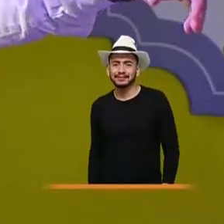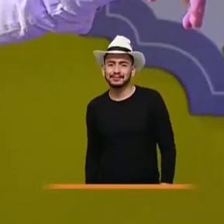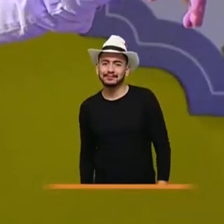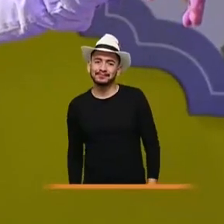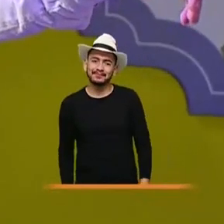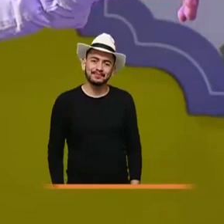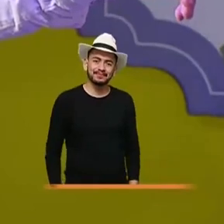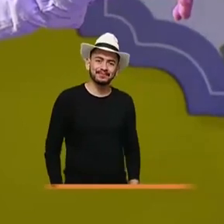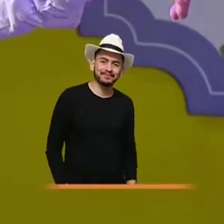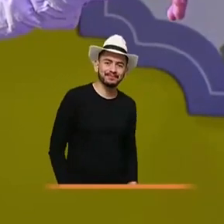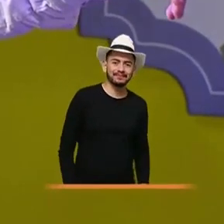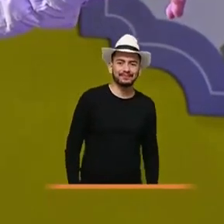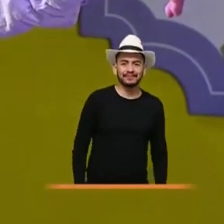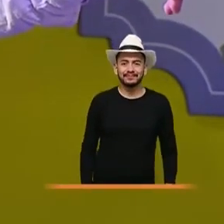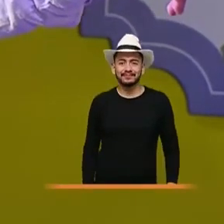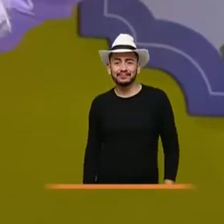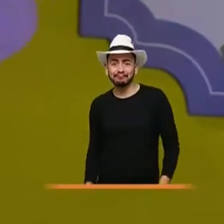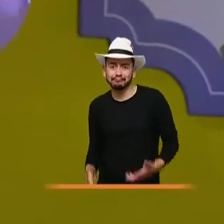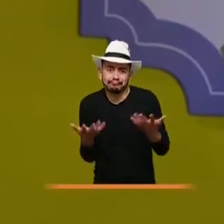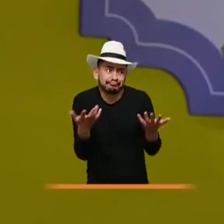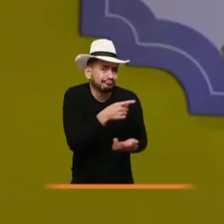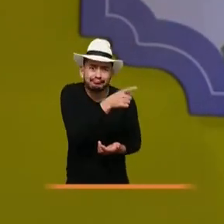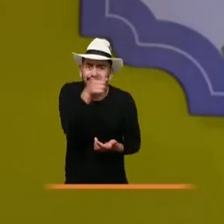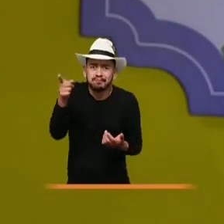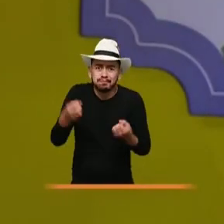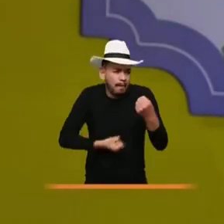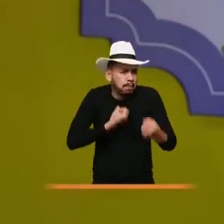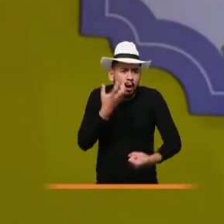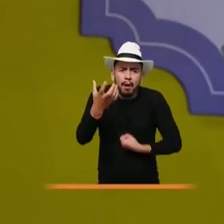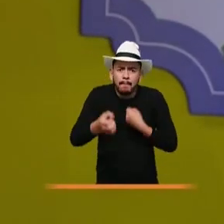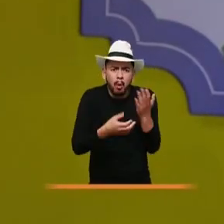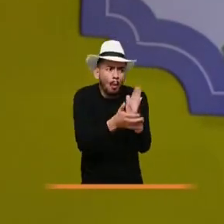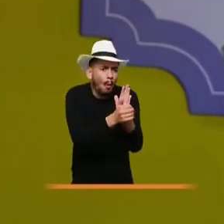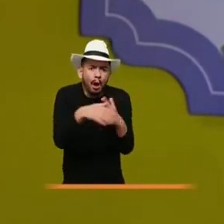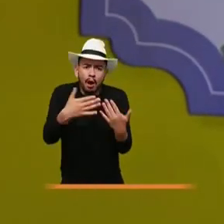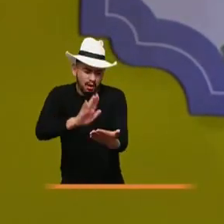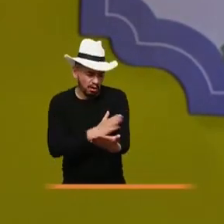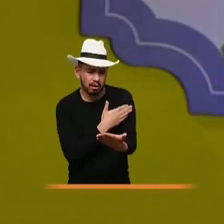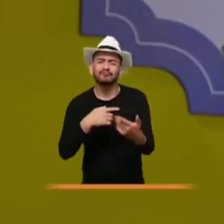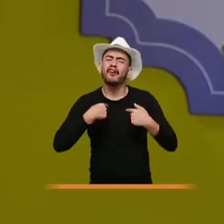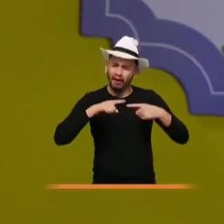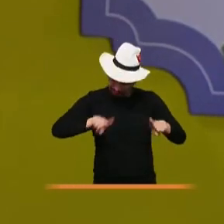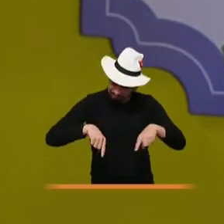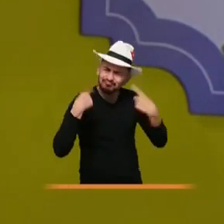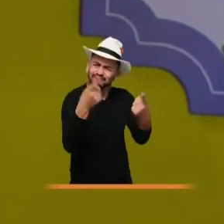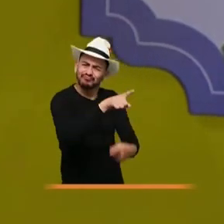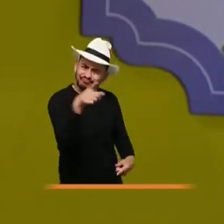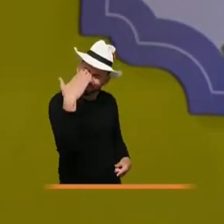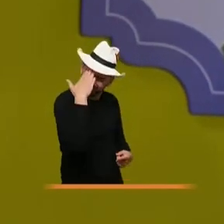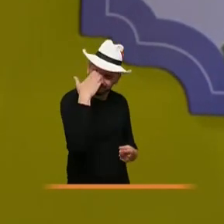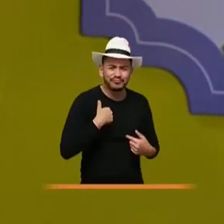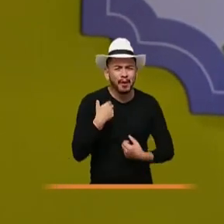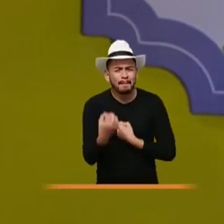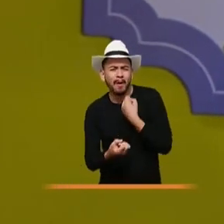ya esté que se instante hoy se las voy a cantar porque anoche mi